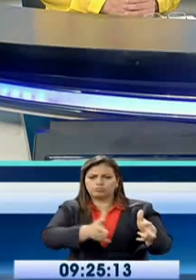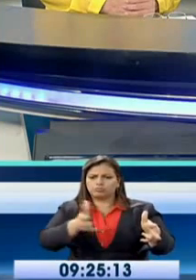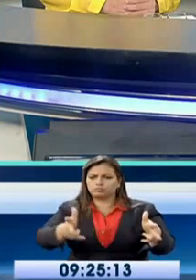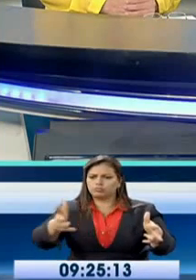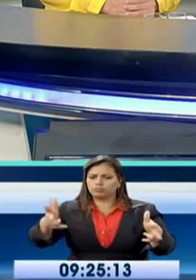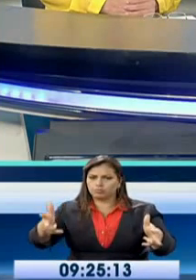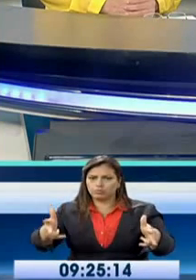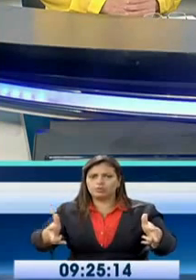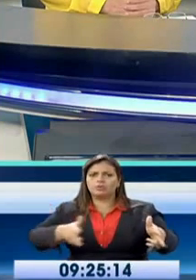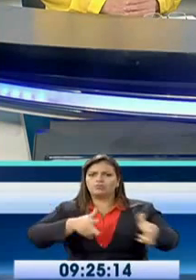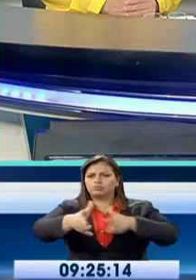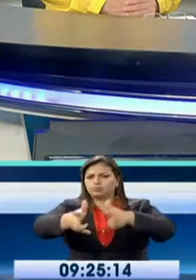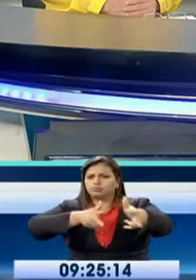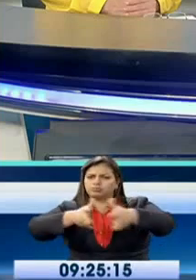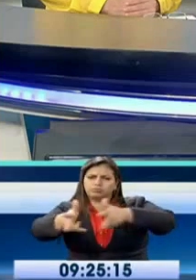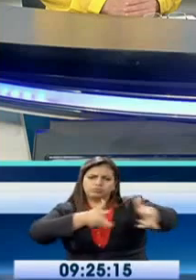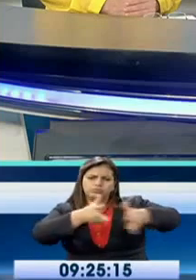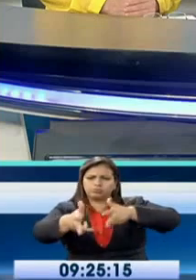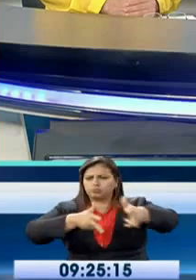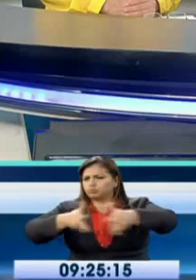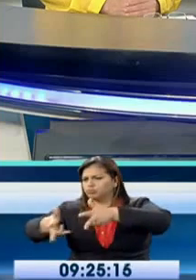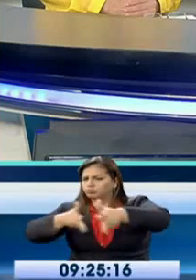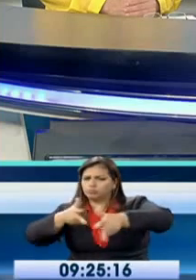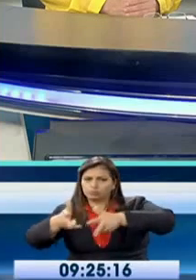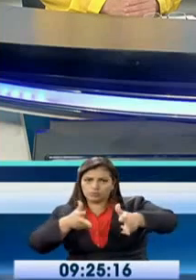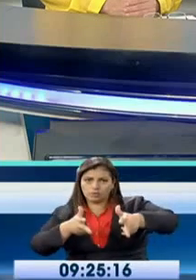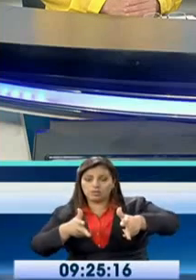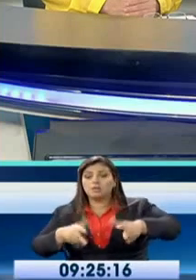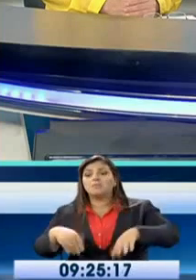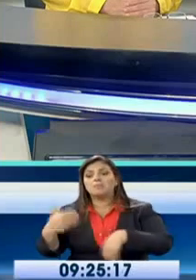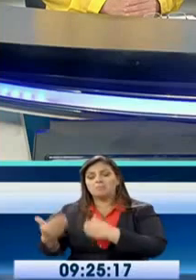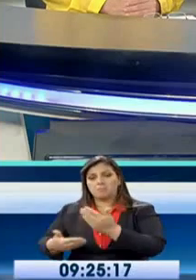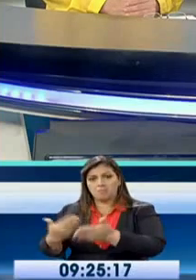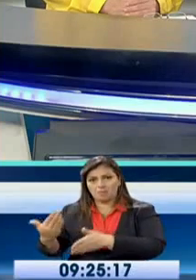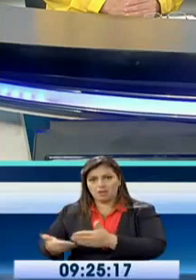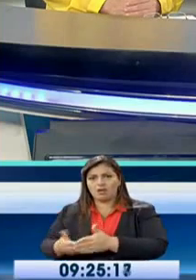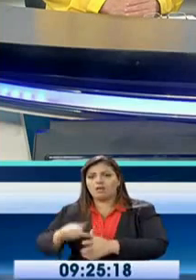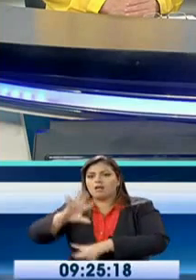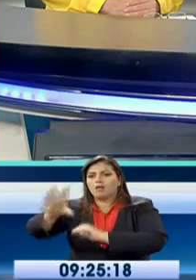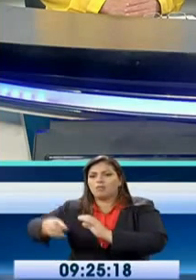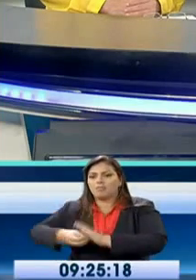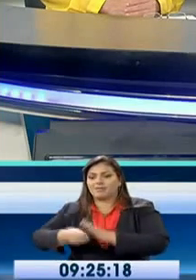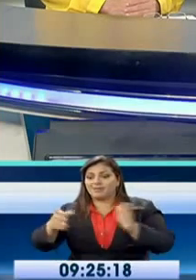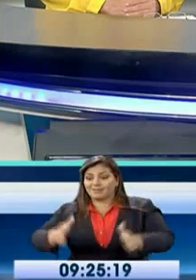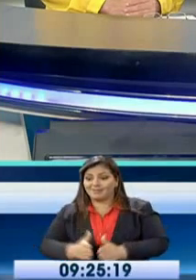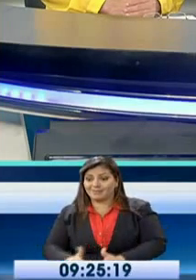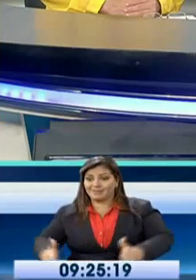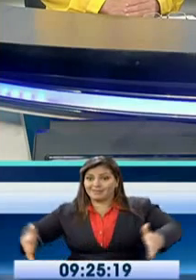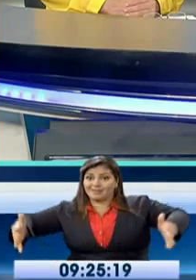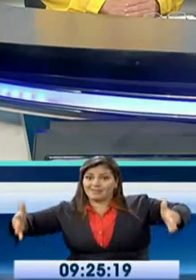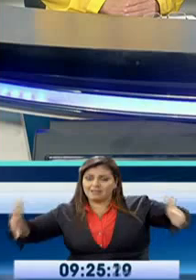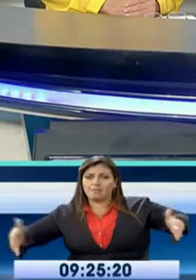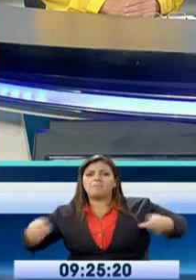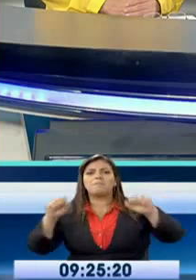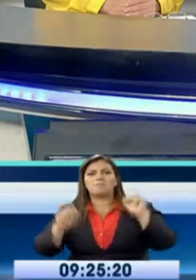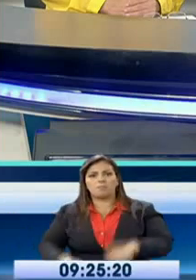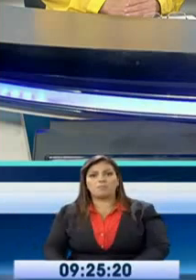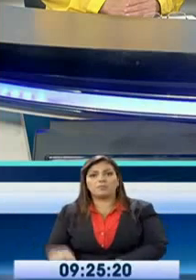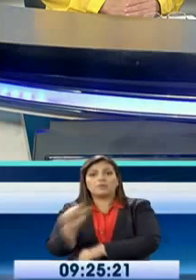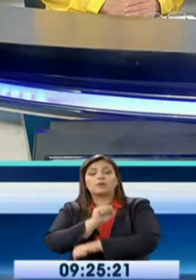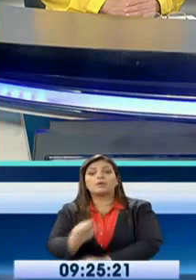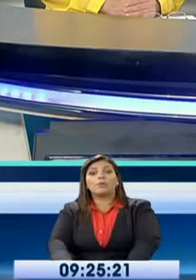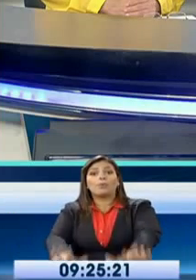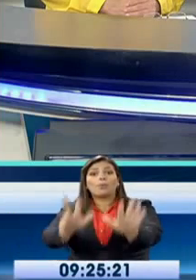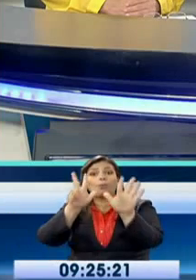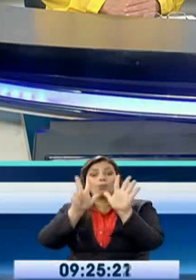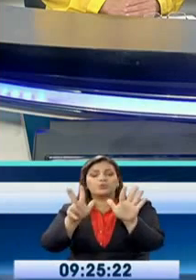2.000 vehículos por hora. ¿Cuándo se implementaría? Es que la ATM lo tiene ya, el estudio, ya entregado por la CTE y por el coronel Alama, aprobado por ellos también,